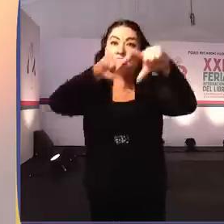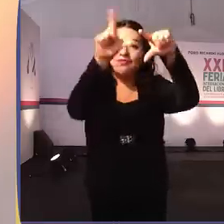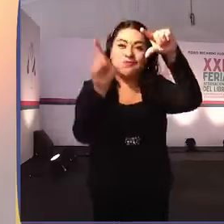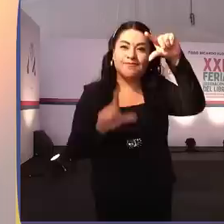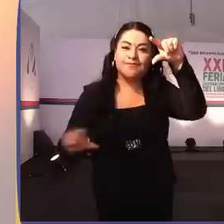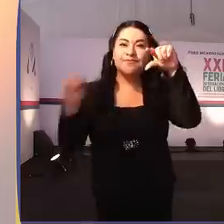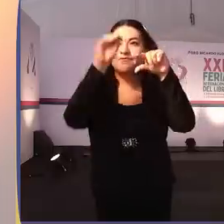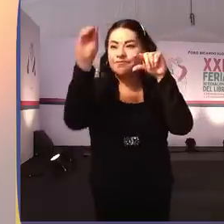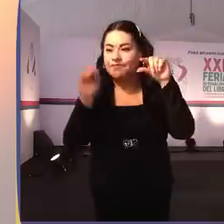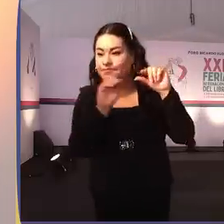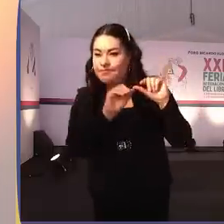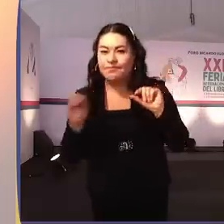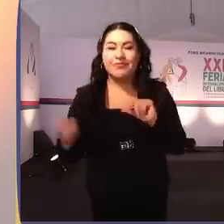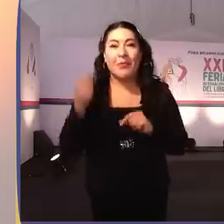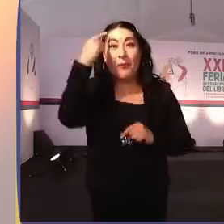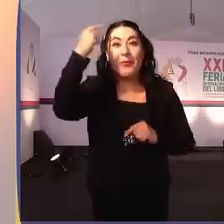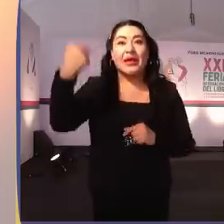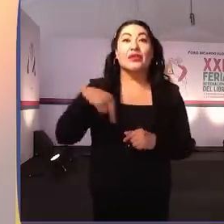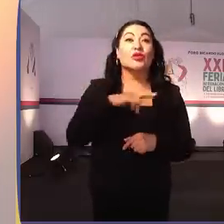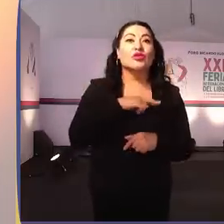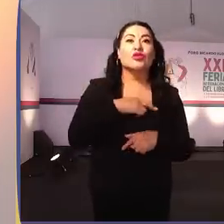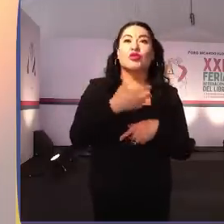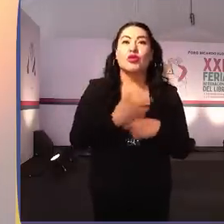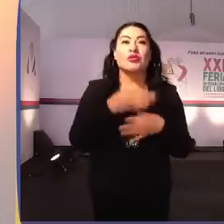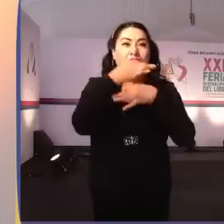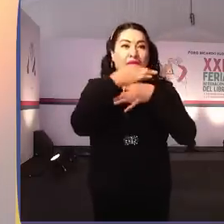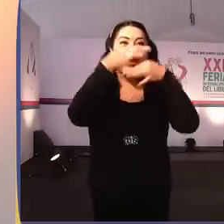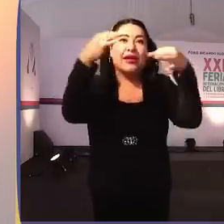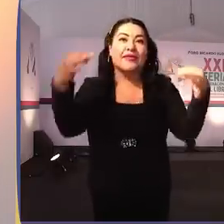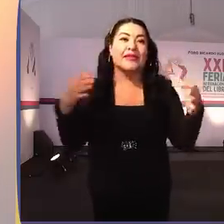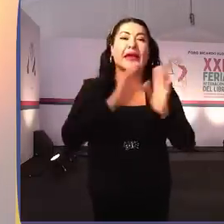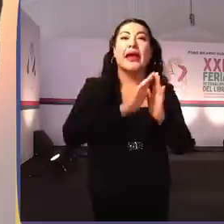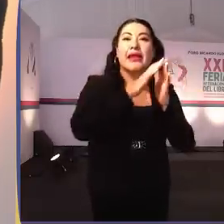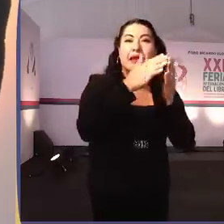de llevar estos mensajes que tienen los libros